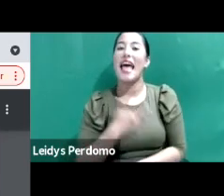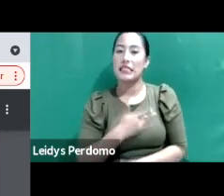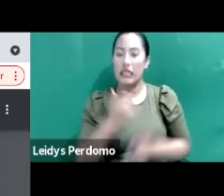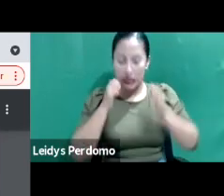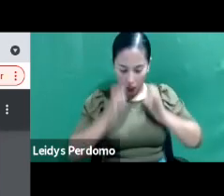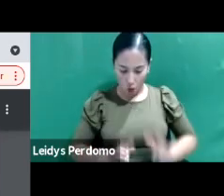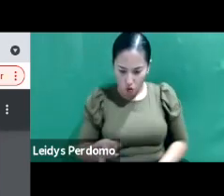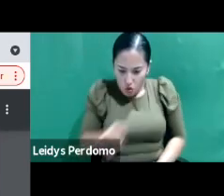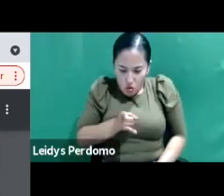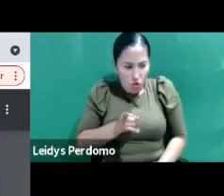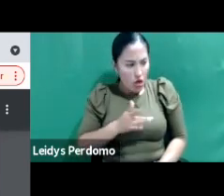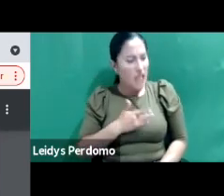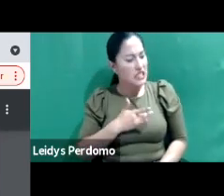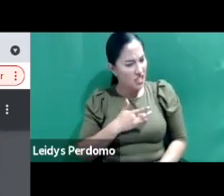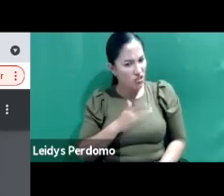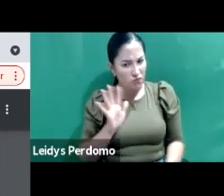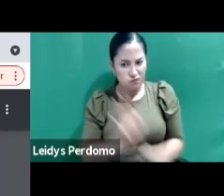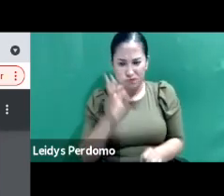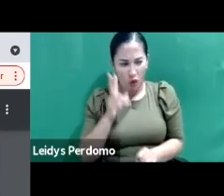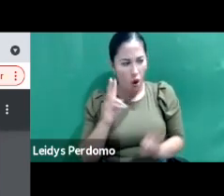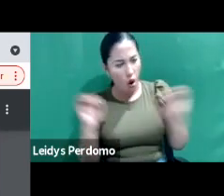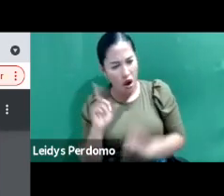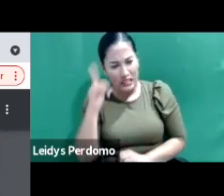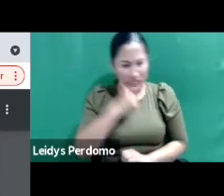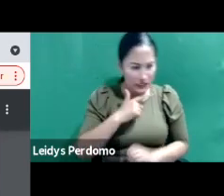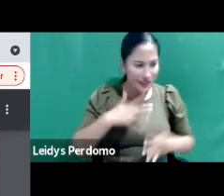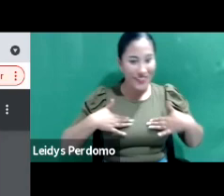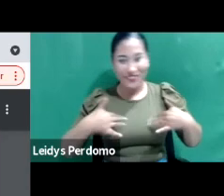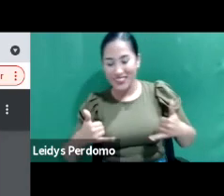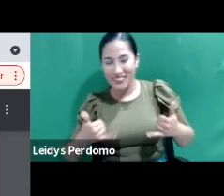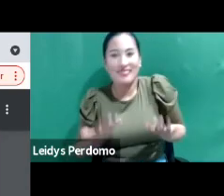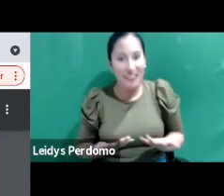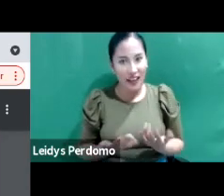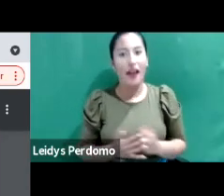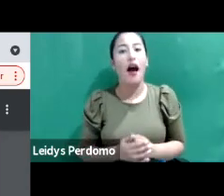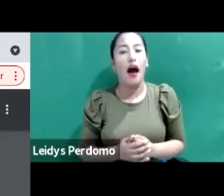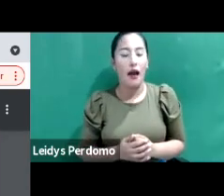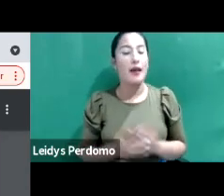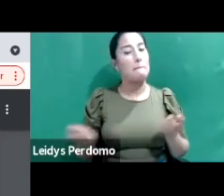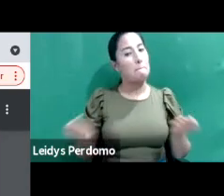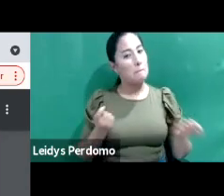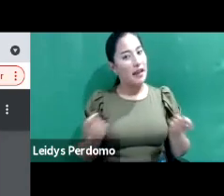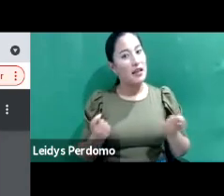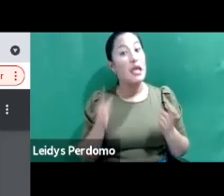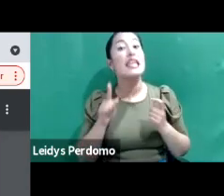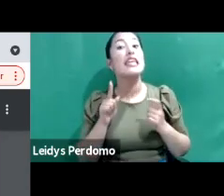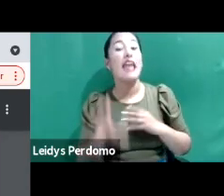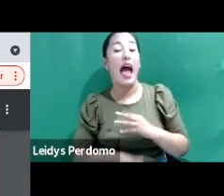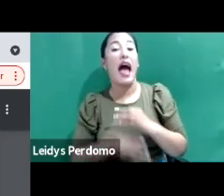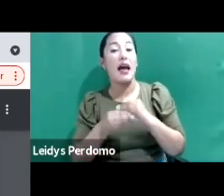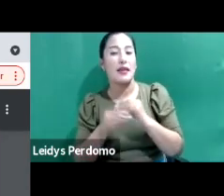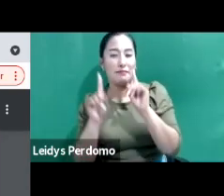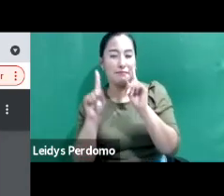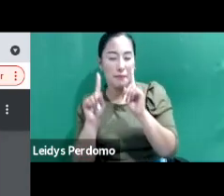corporalmente, que eso ha sido también un trabajo muy interesante en todo este tema del manejo emocional, pero adicional a esto, y esto sería como un